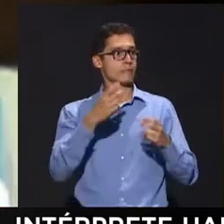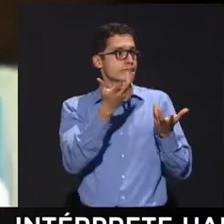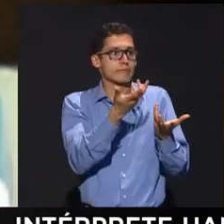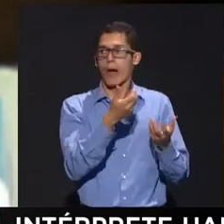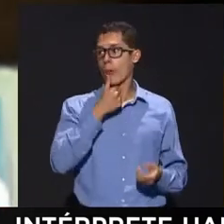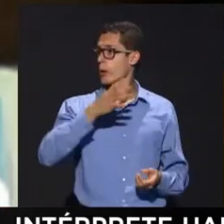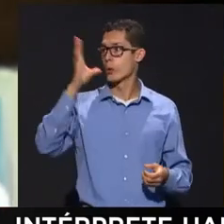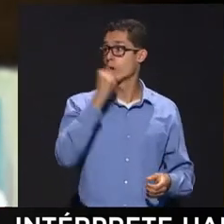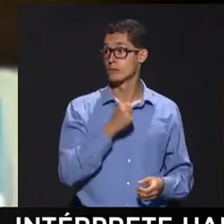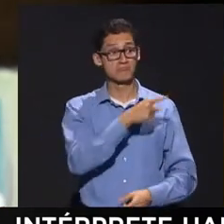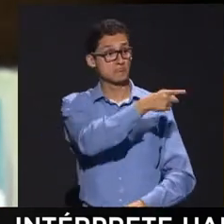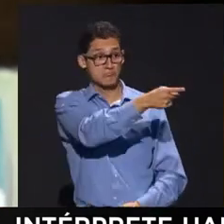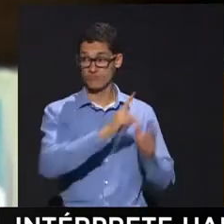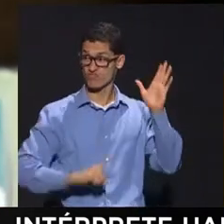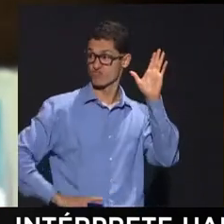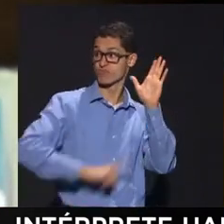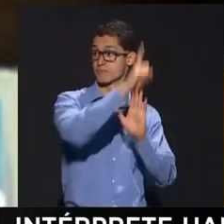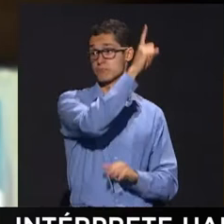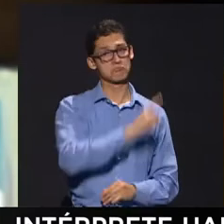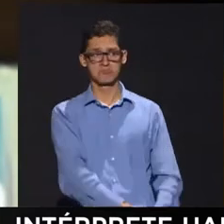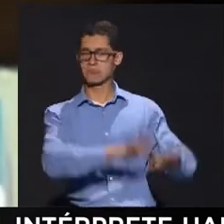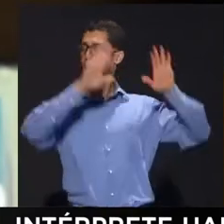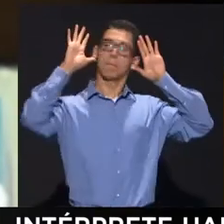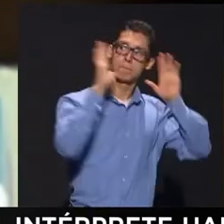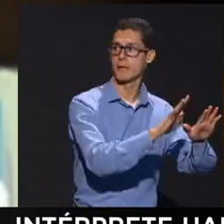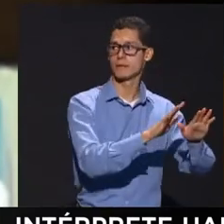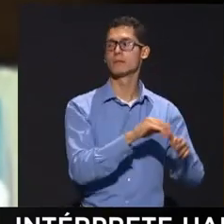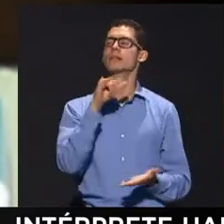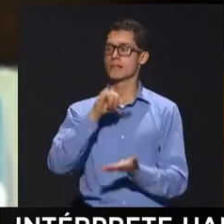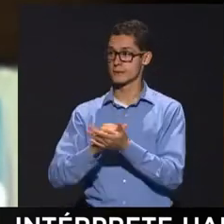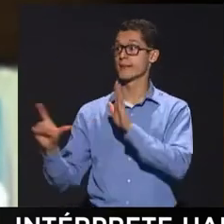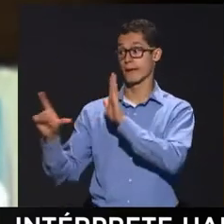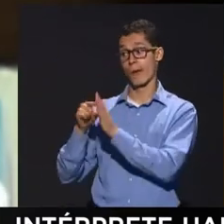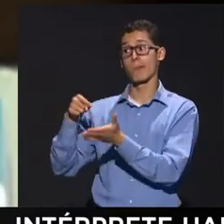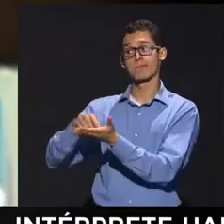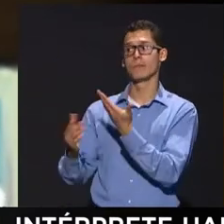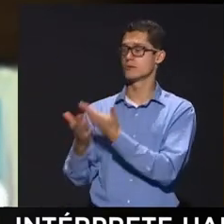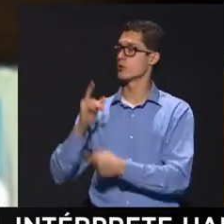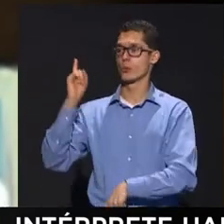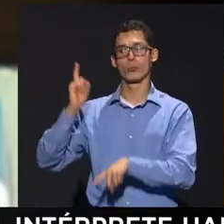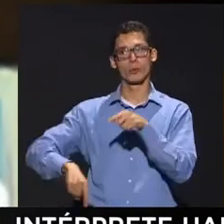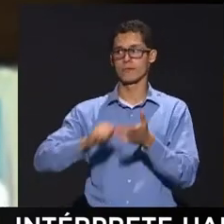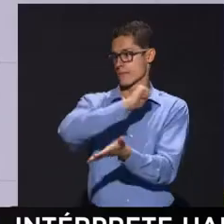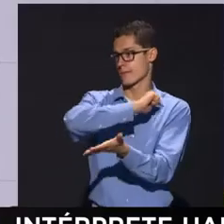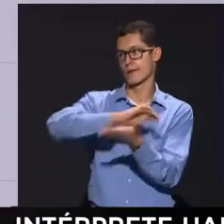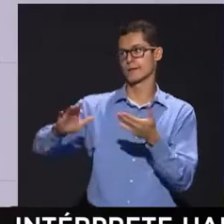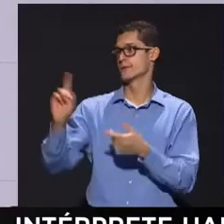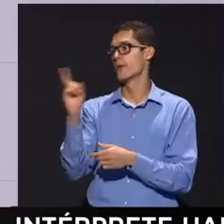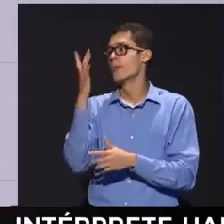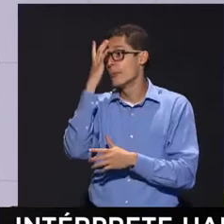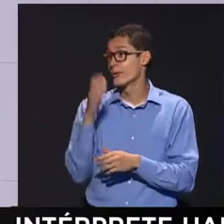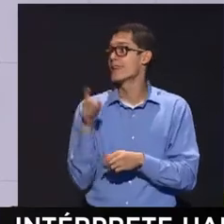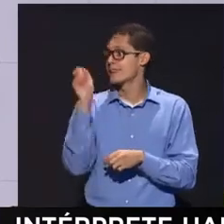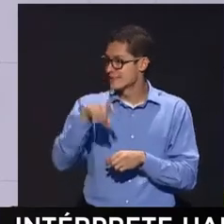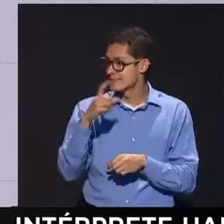esa razón, entonces, buscando que haya continuidad en la prestación de los servicios, la ley prohíbe que sean regalados. Bueno, entonces, ya que no nos